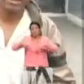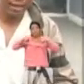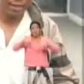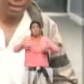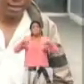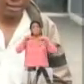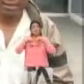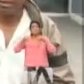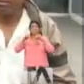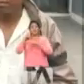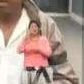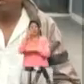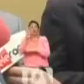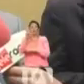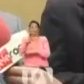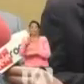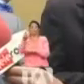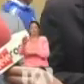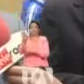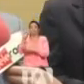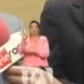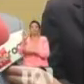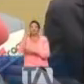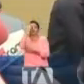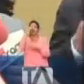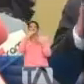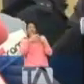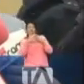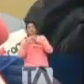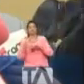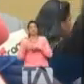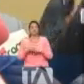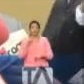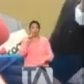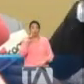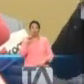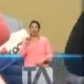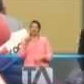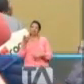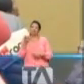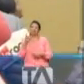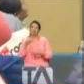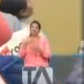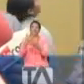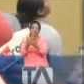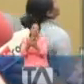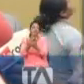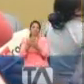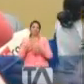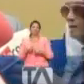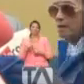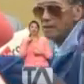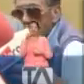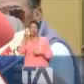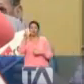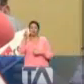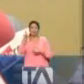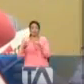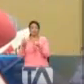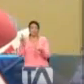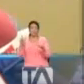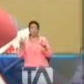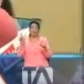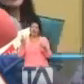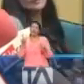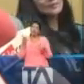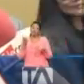investigación penal sobre 4 de ellos. Por ataque y resistencia, una de ellas se encuentra con prisión preventiva, mientras que las otras 3 personas se encuentran